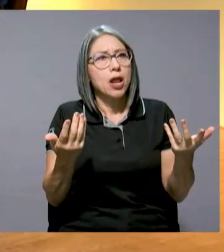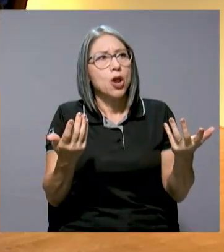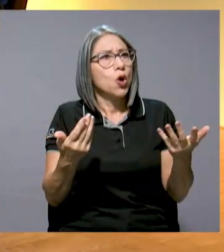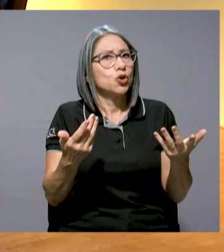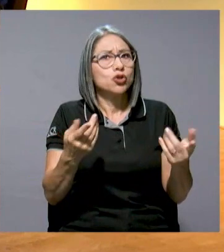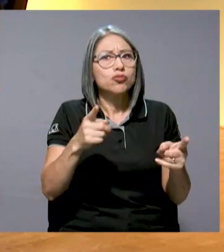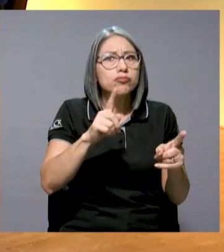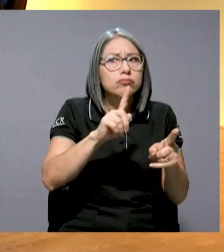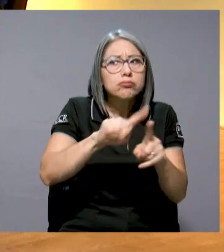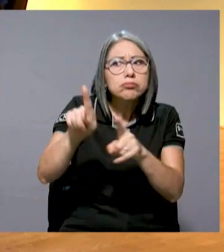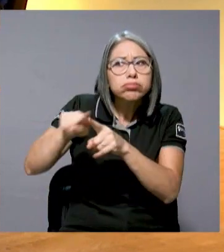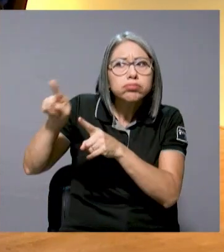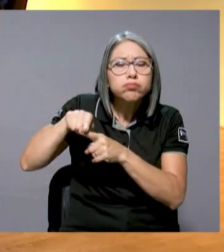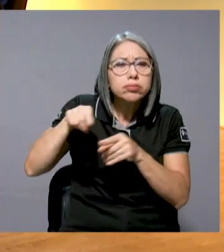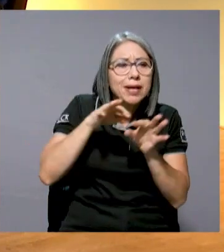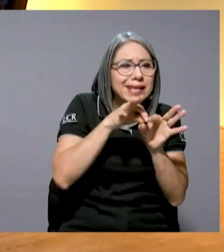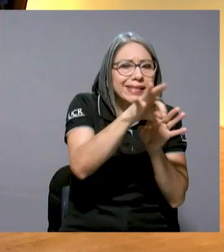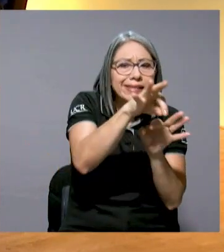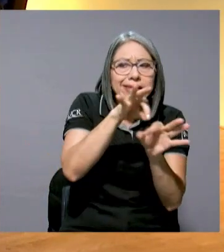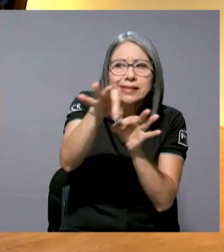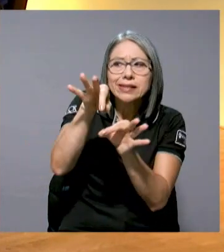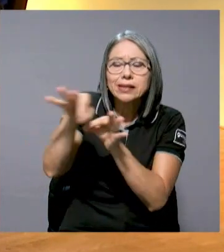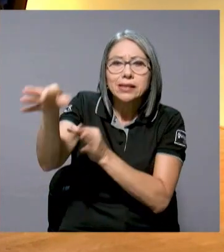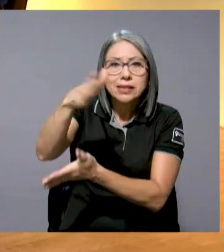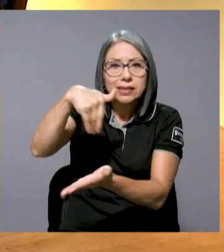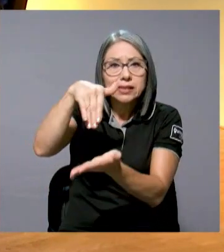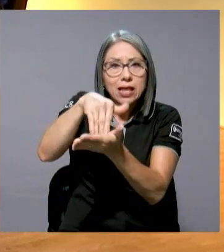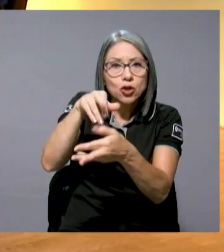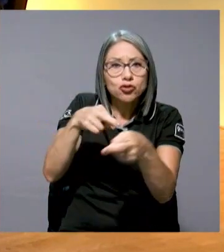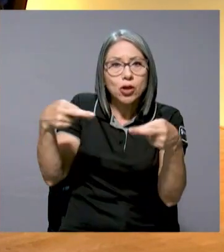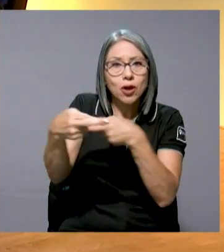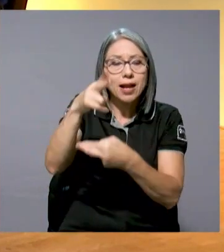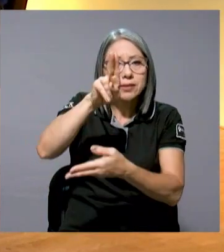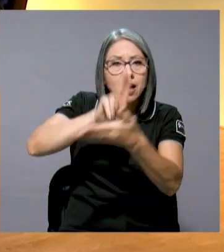centros regionales de la universidad, ustedes